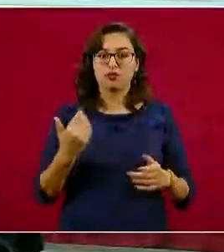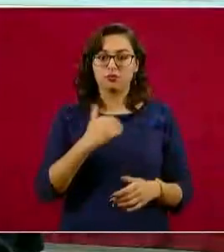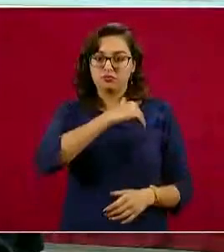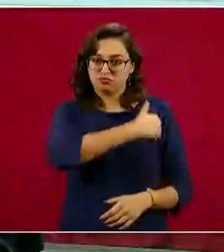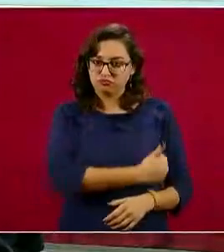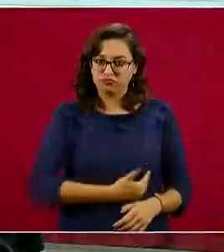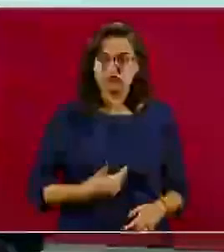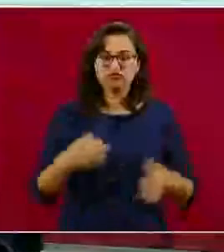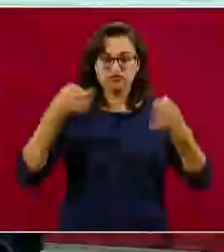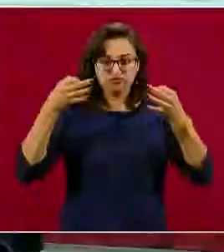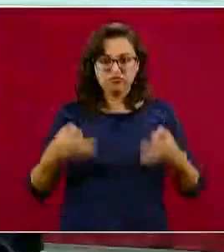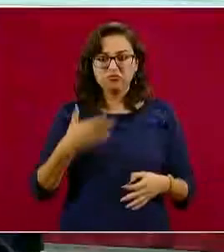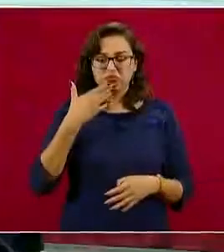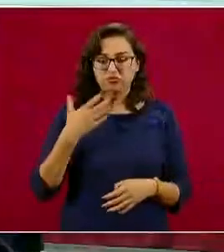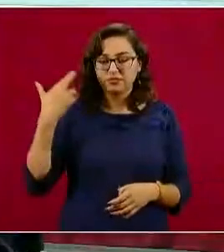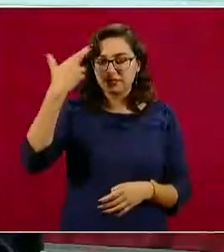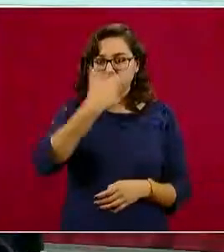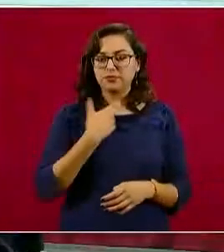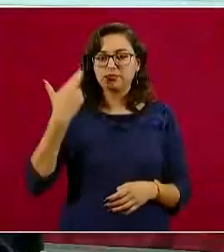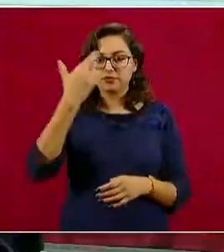mamaria. La siguiente, por favor.